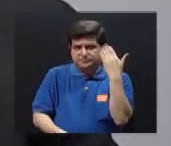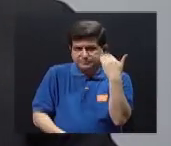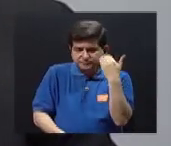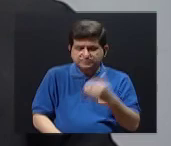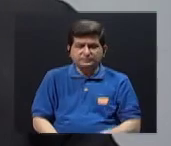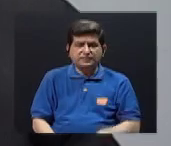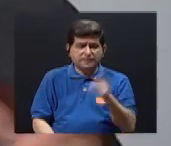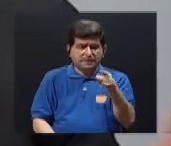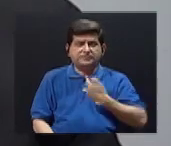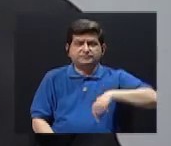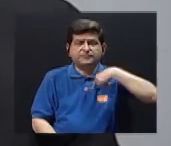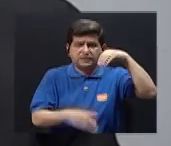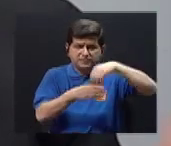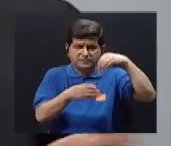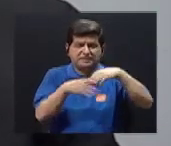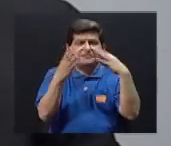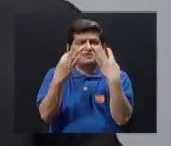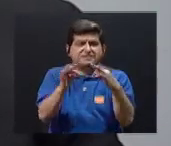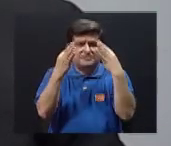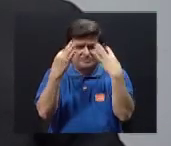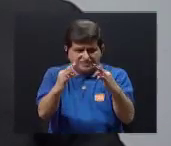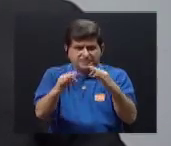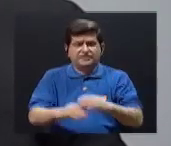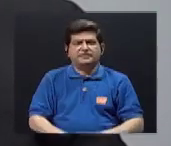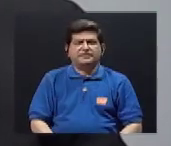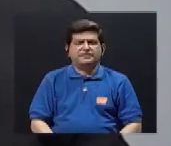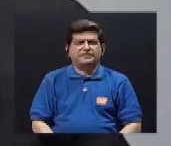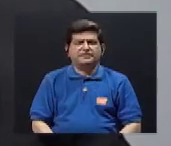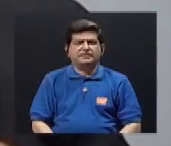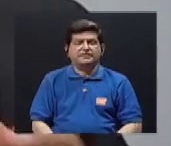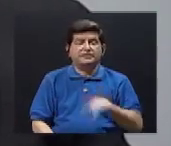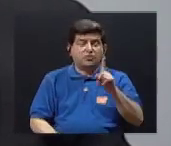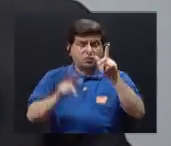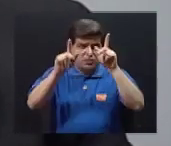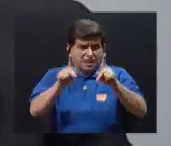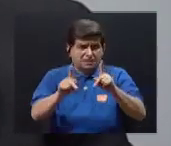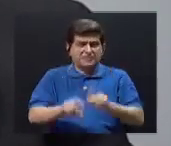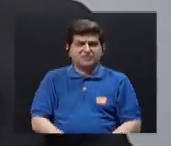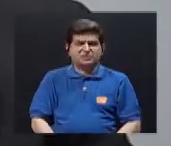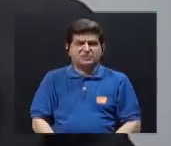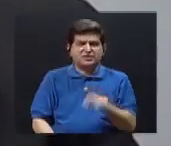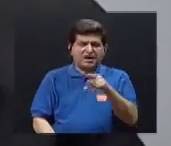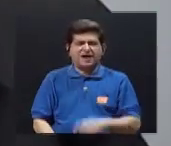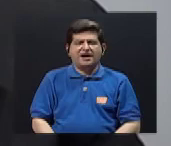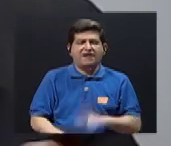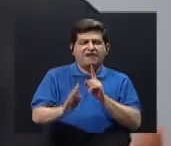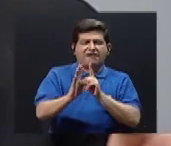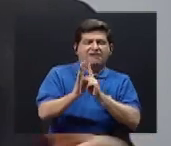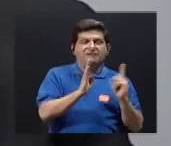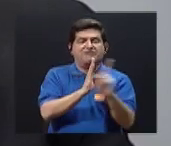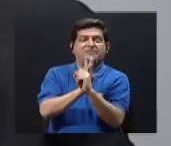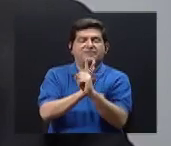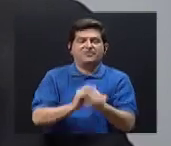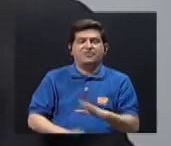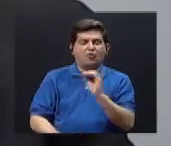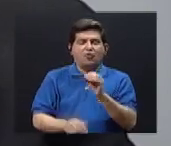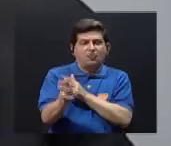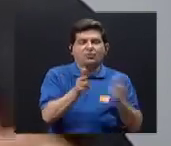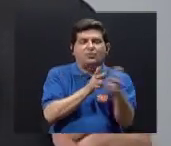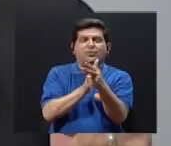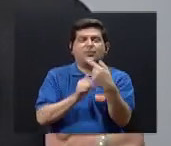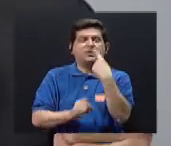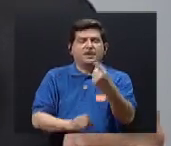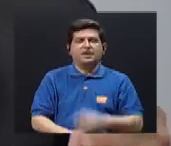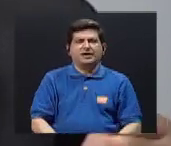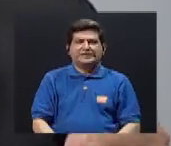producción audiovisual, este es nuestro aporte para tratar de cada vez de que alguien se va a brincar la fila del carro, por lo